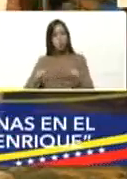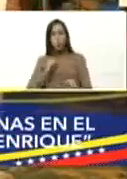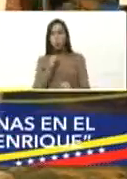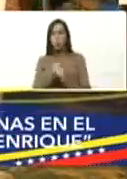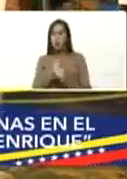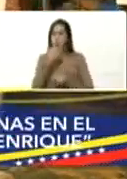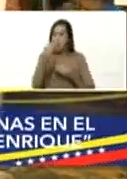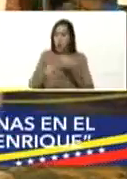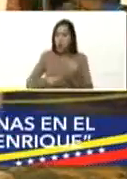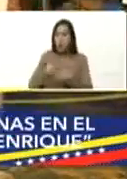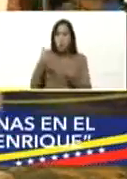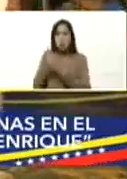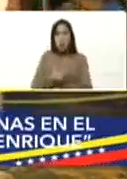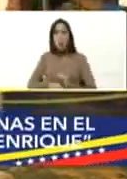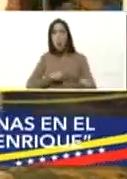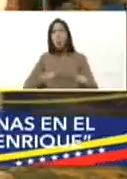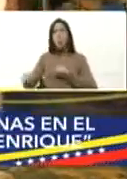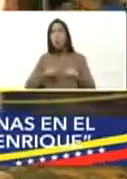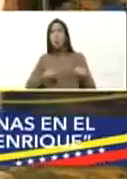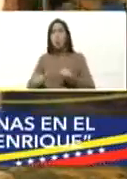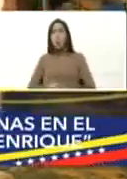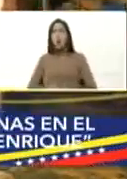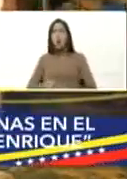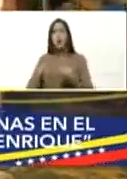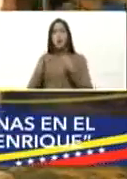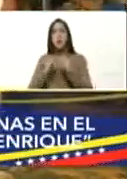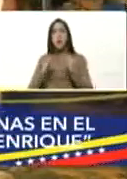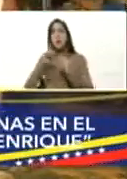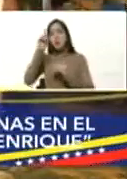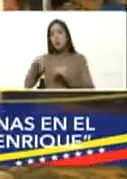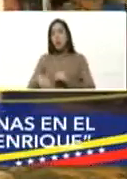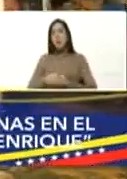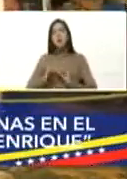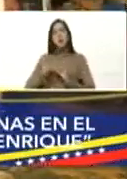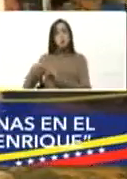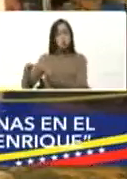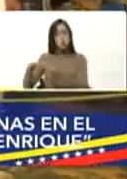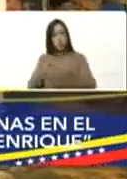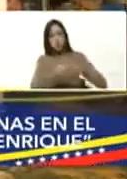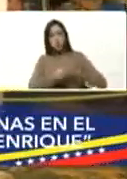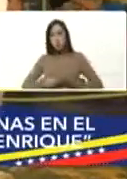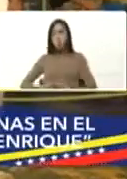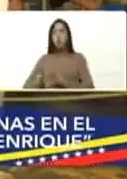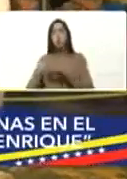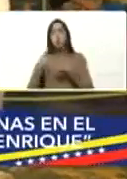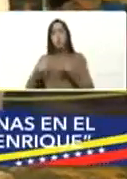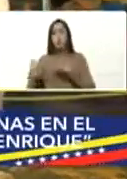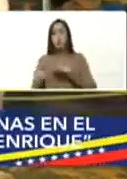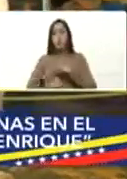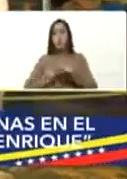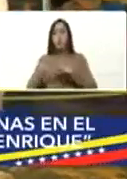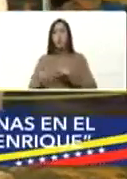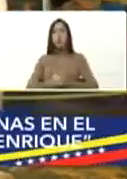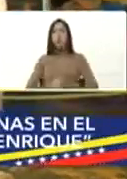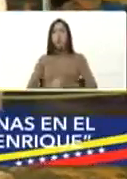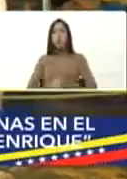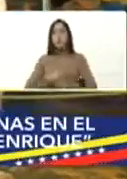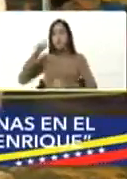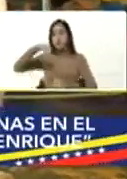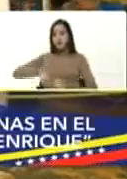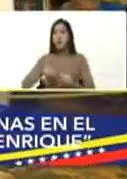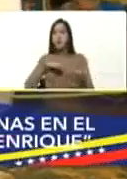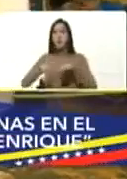que se ha hecho a través del Movimiento Viviendo Venezolano en conjunto con los CTU de acá del